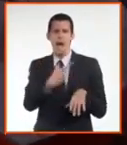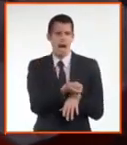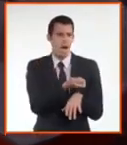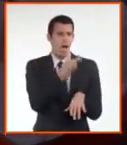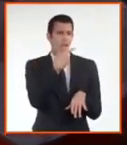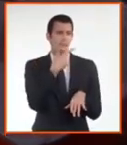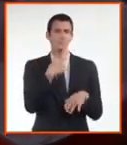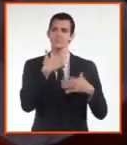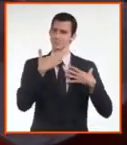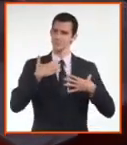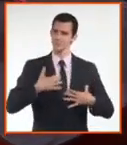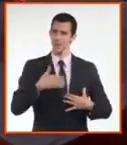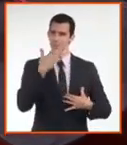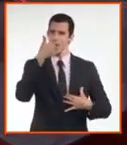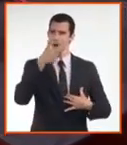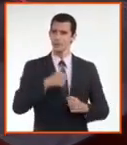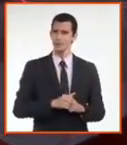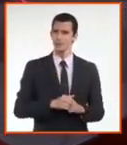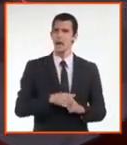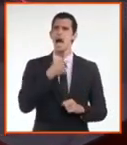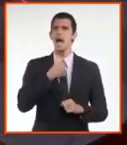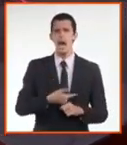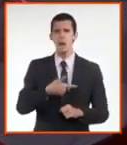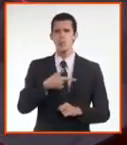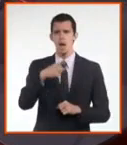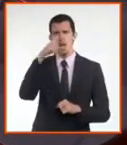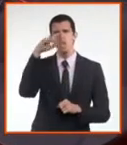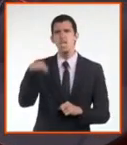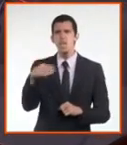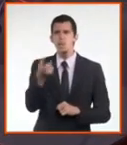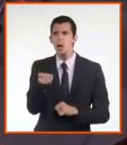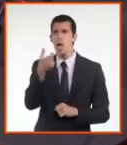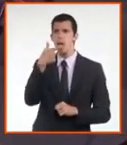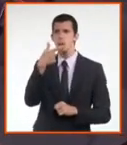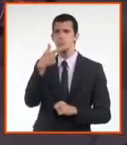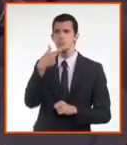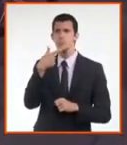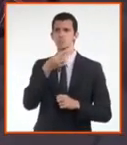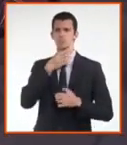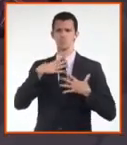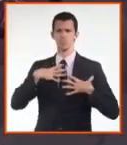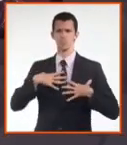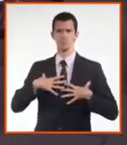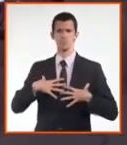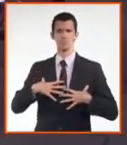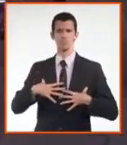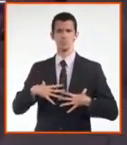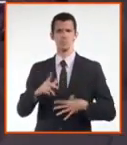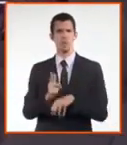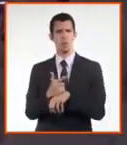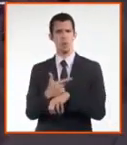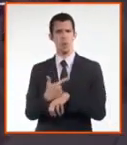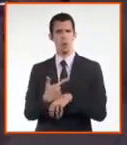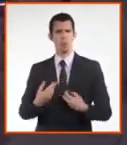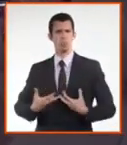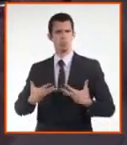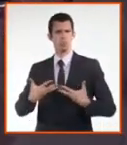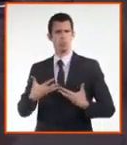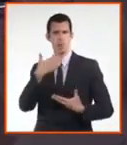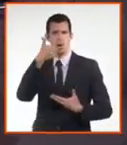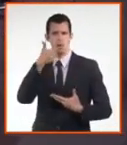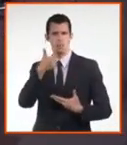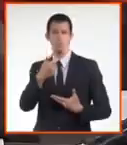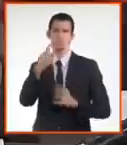subrayar las dos formas farmacéuticas son muy importantes igual que las cremas que también llevan varias etapas